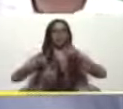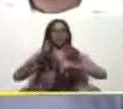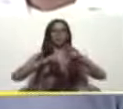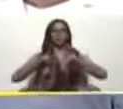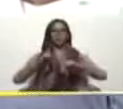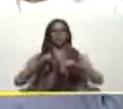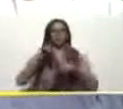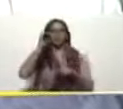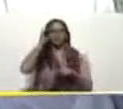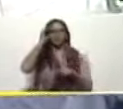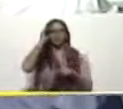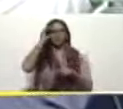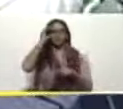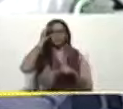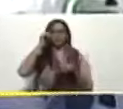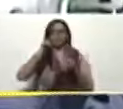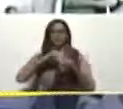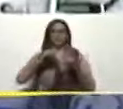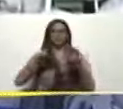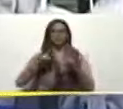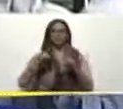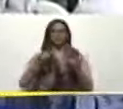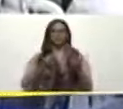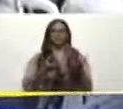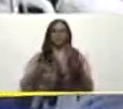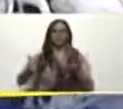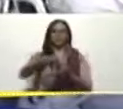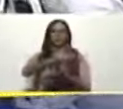microscopio electrónico de barrido.